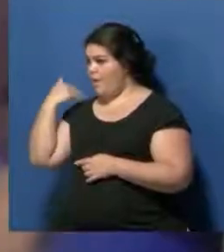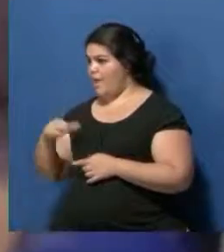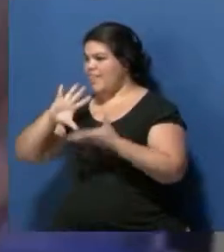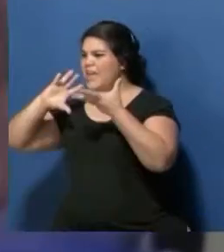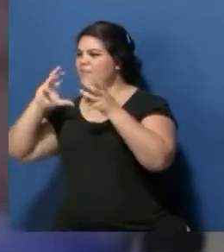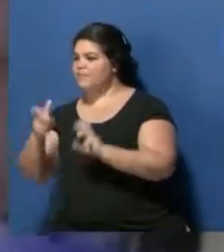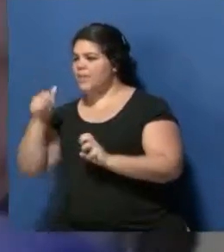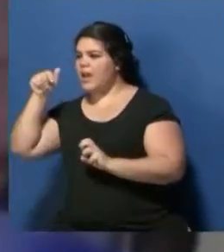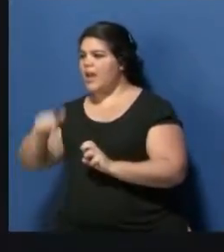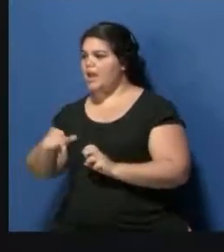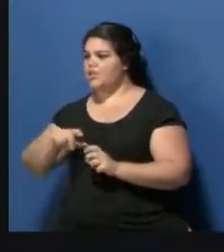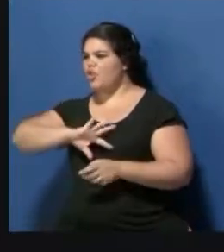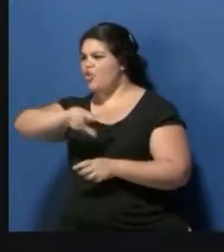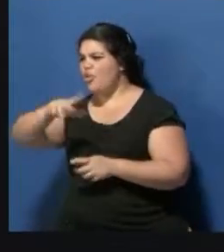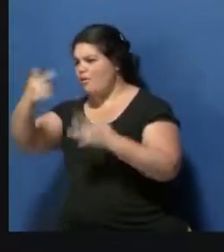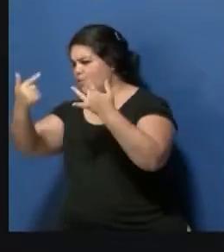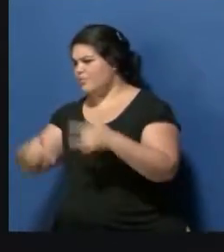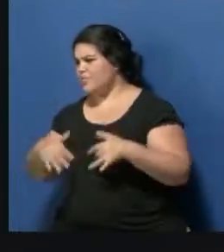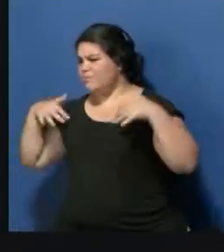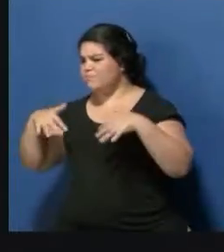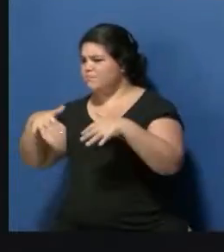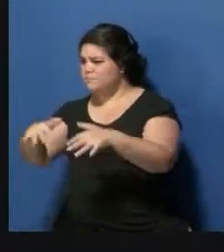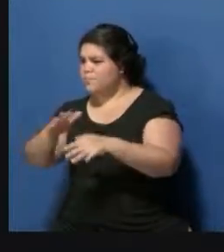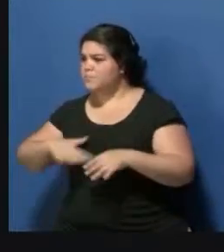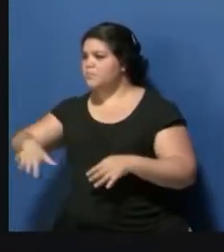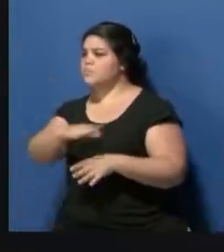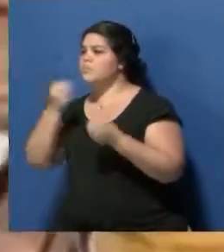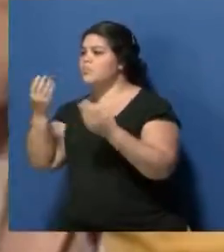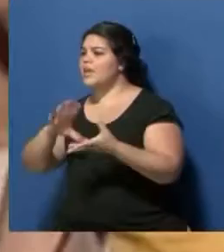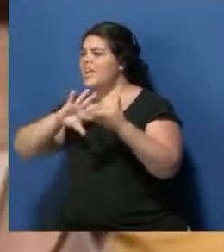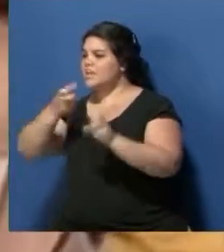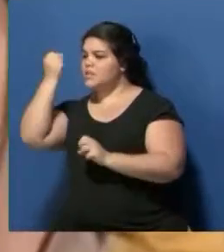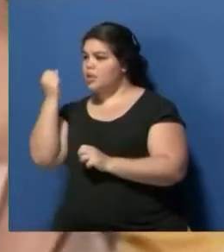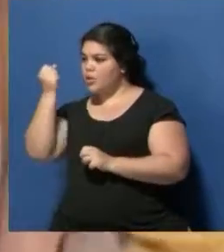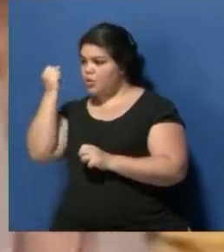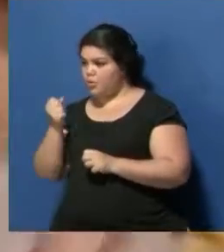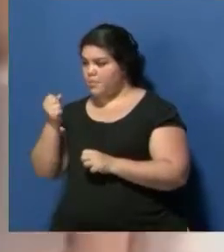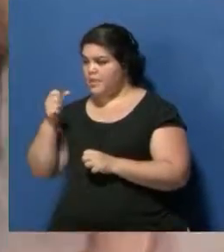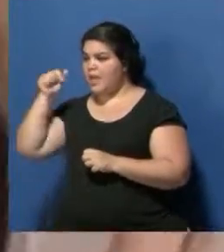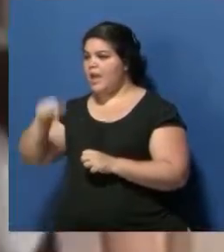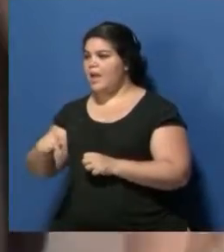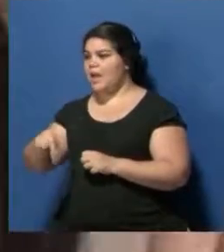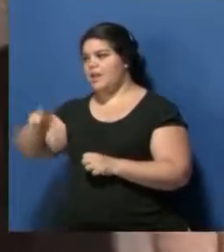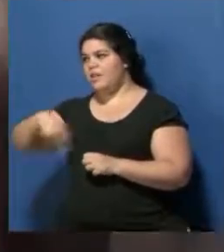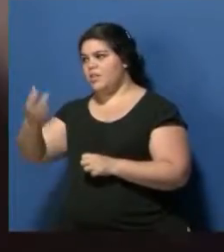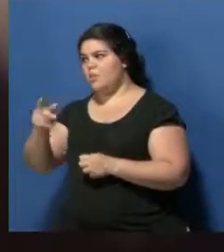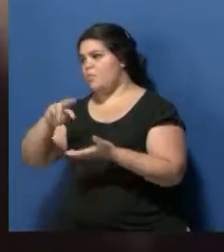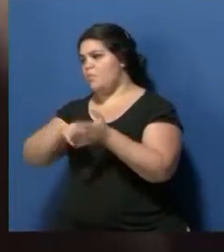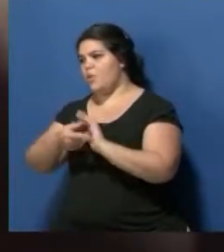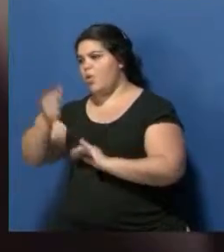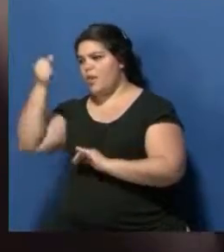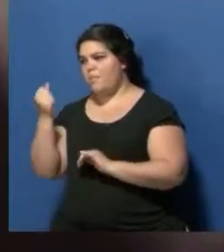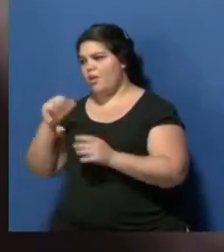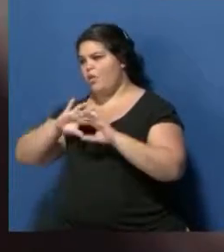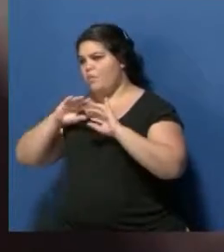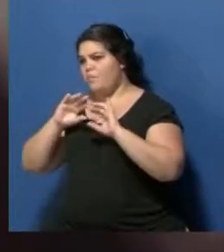estado de sitio tras los saqueos y movilizaciones generadas a raíz de la crisis económica que detonó con el corralito bancario. La gente salió a